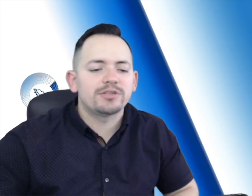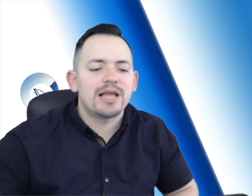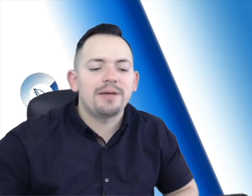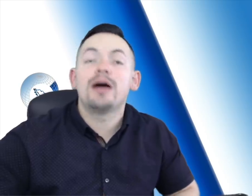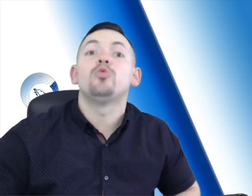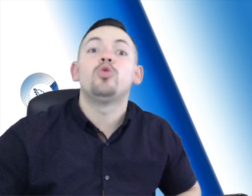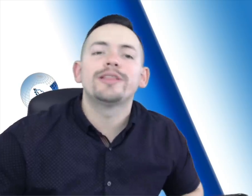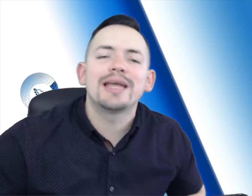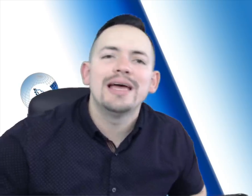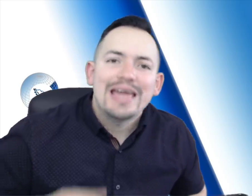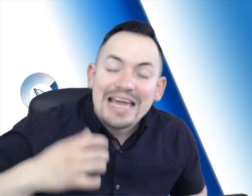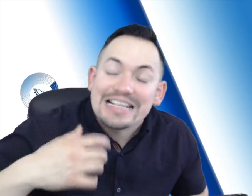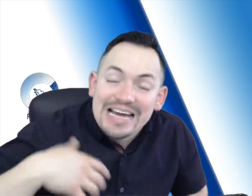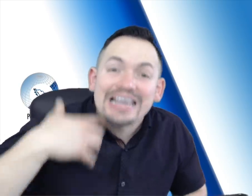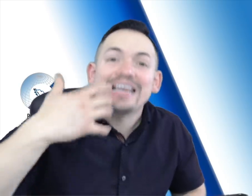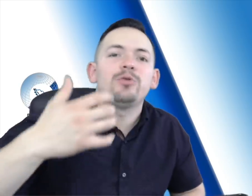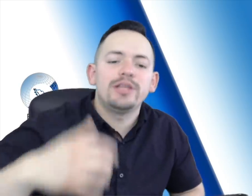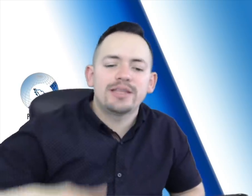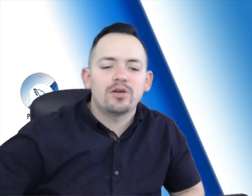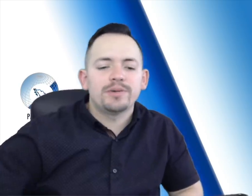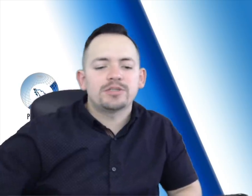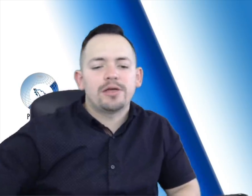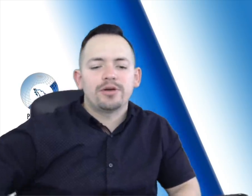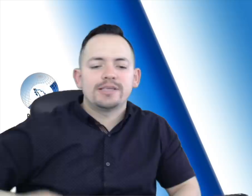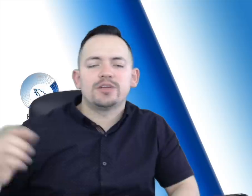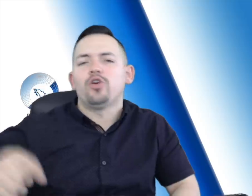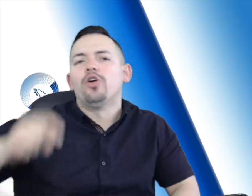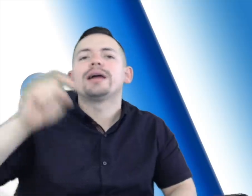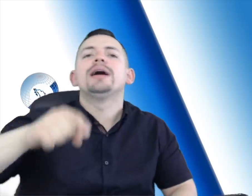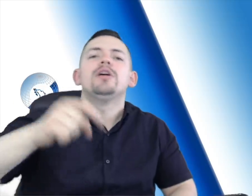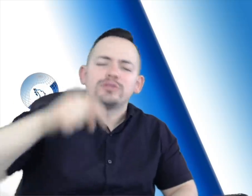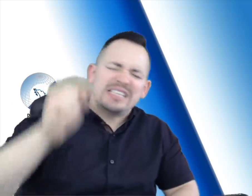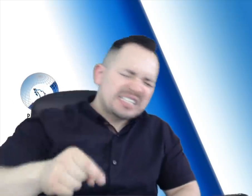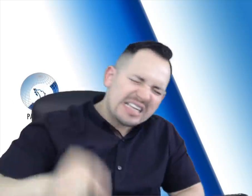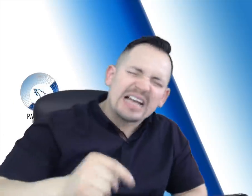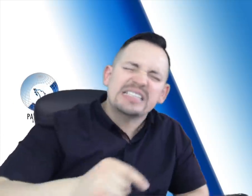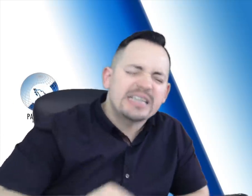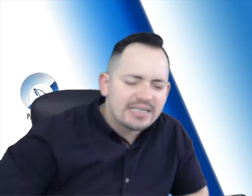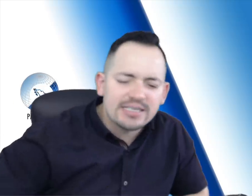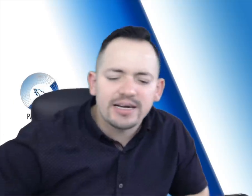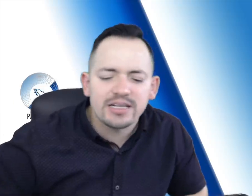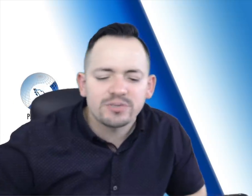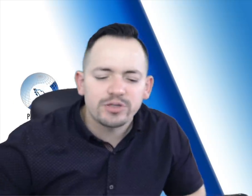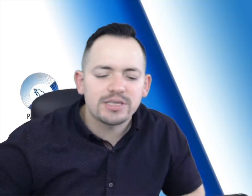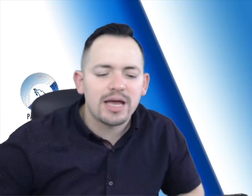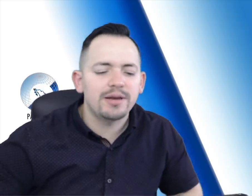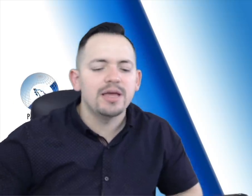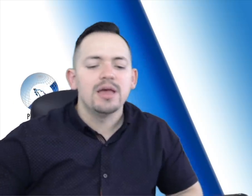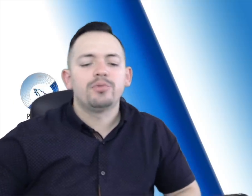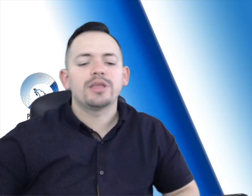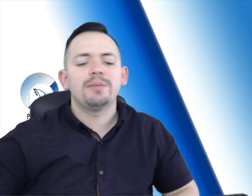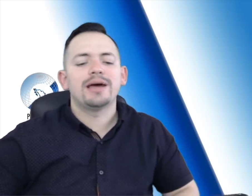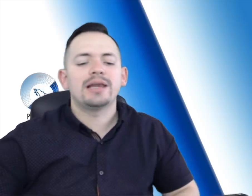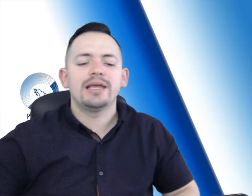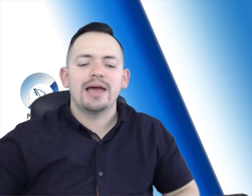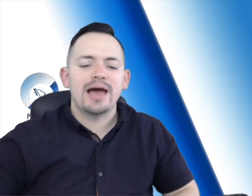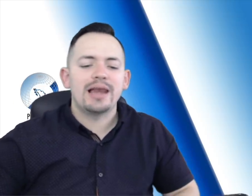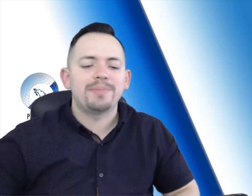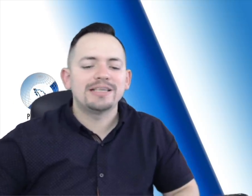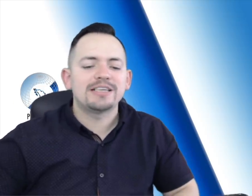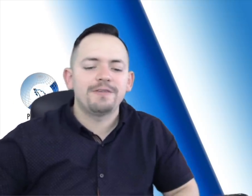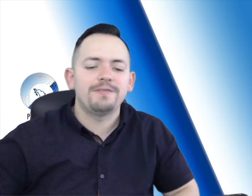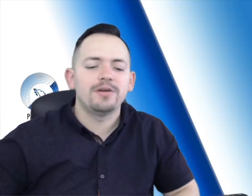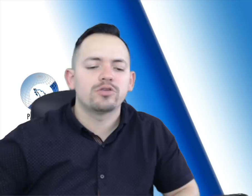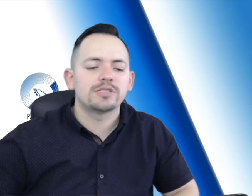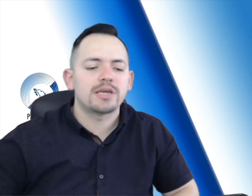caso de Miroslava, u otra, echarle la bolita a López Obrador, decir, oiga, usted es casi el responsable por llamarle a